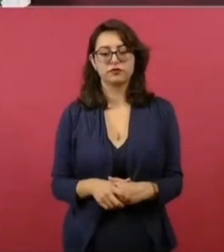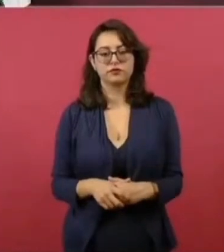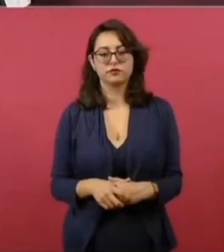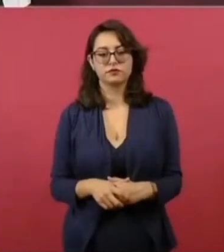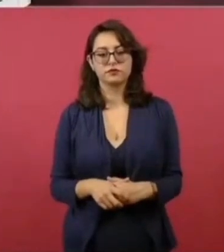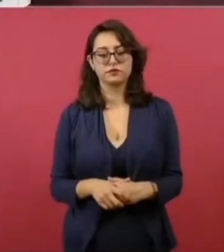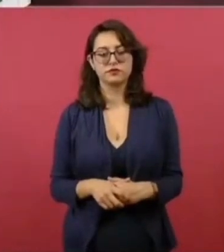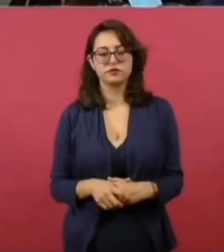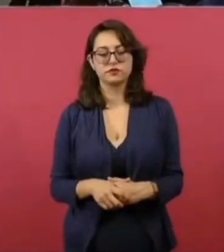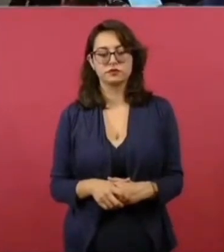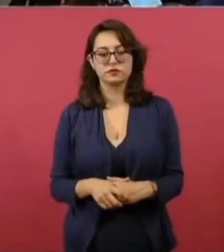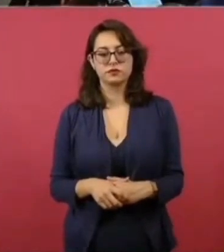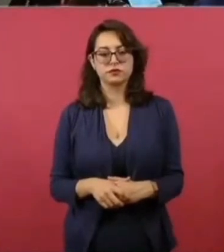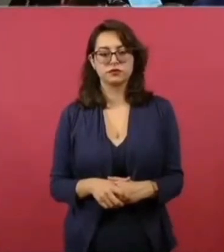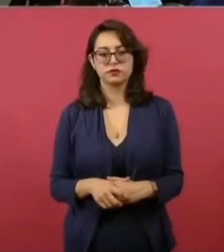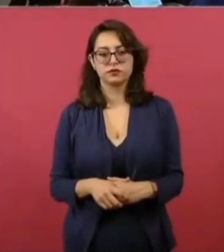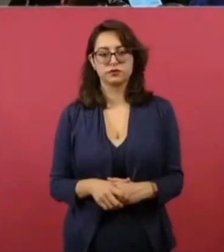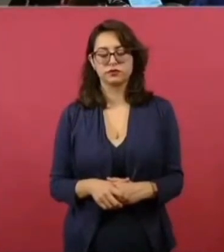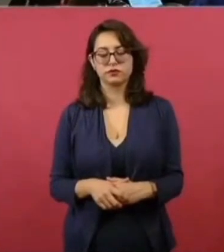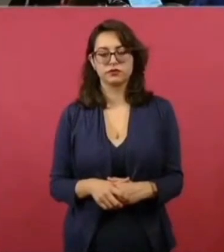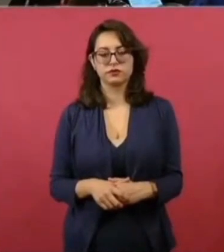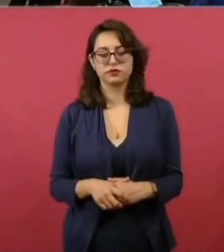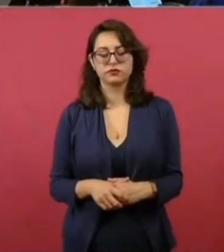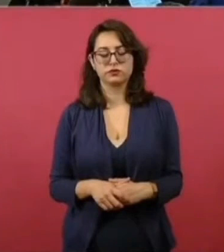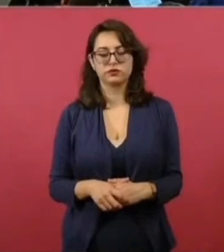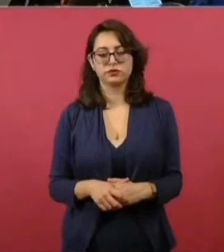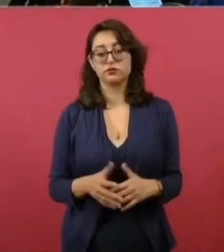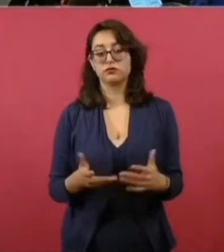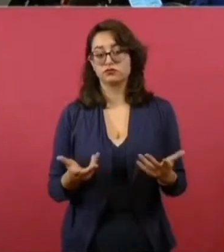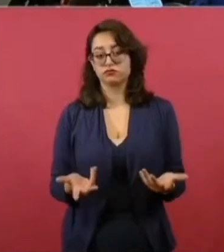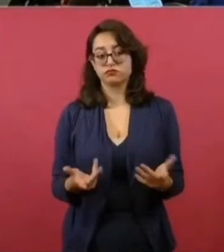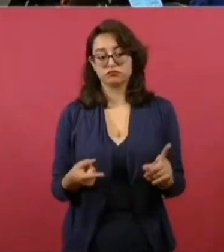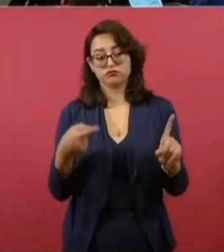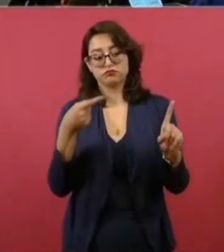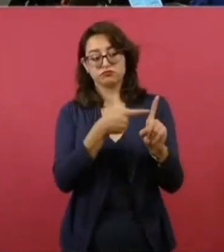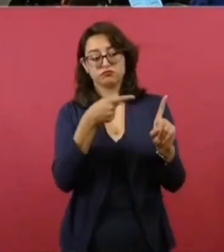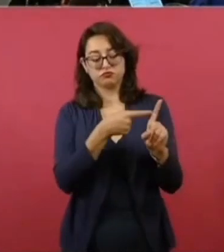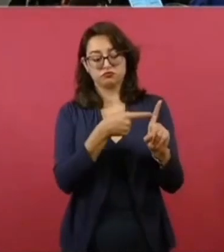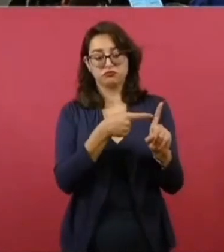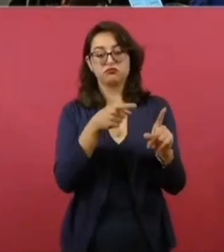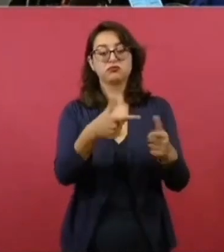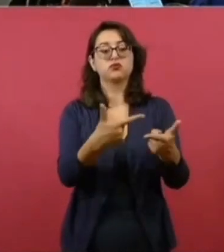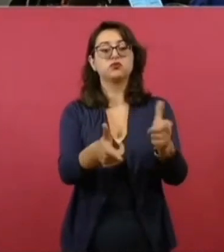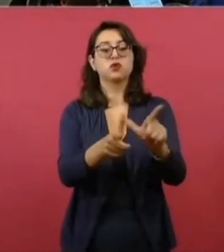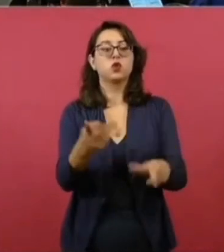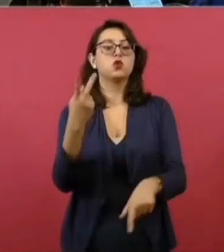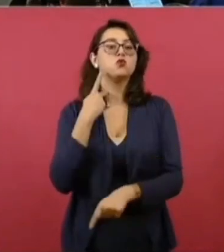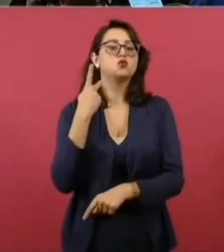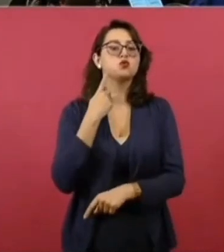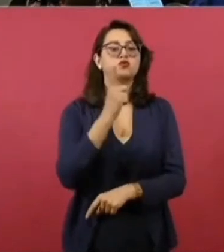él le obedecen los encargados de los